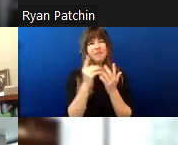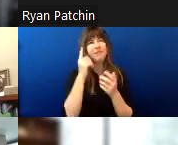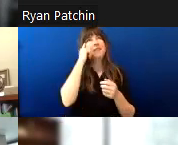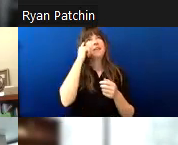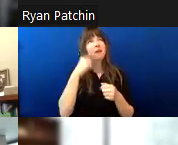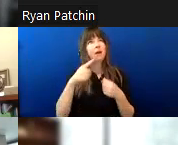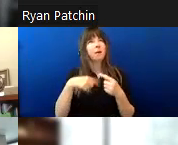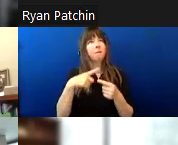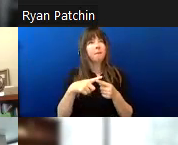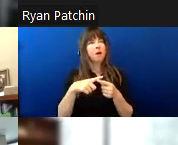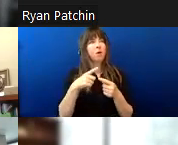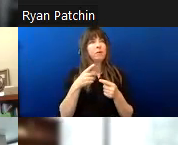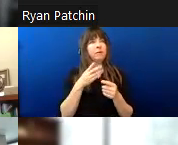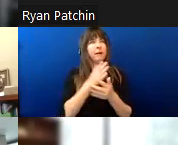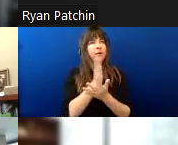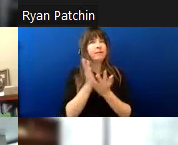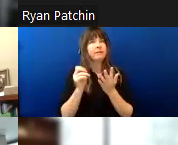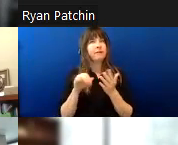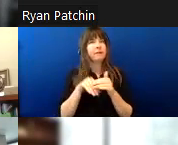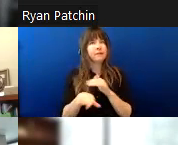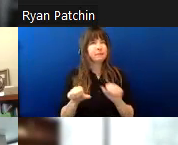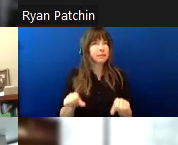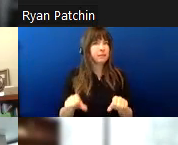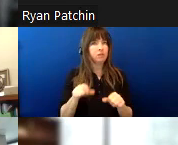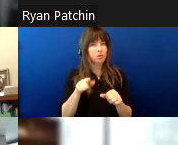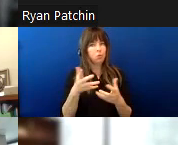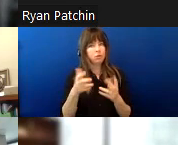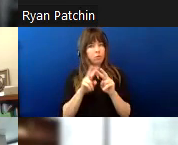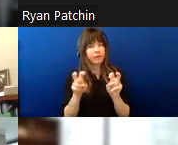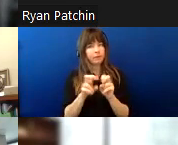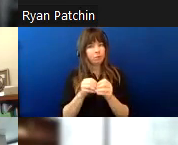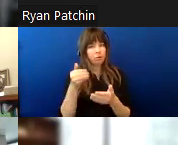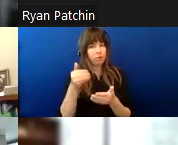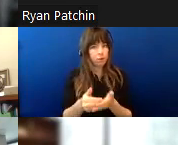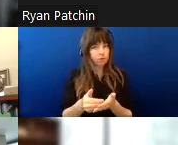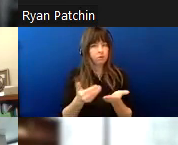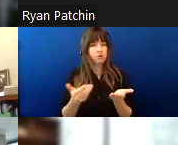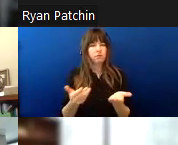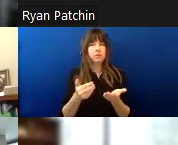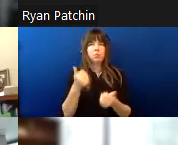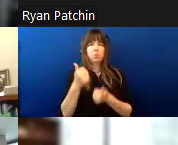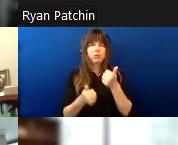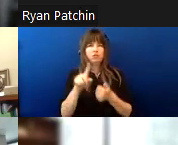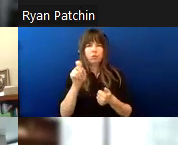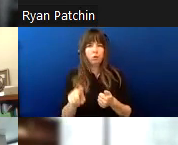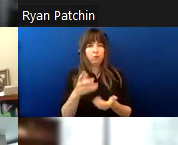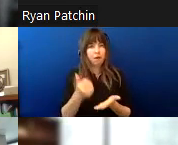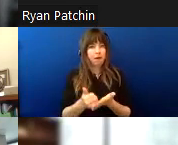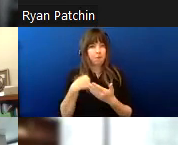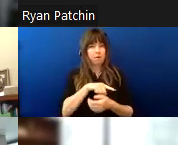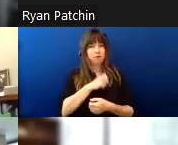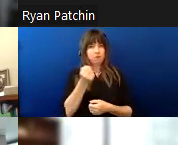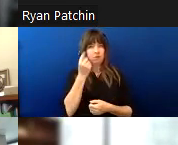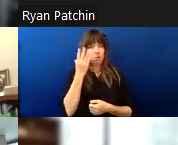y la accesibilidad de servicios que podamos nosotros observar más, y preguntas que de repente no se han hecho